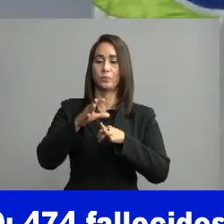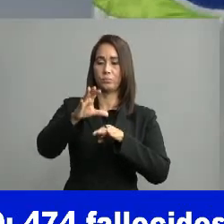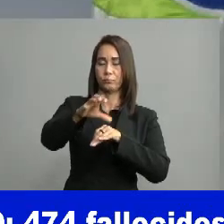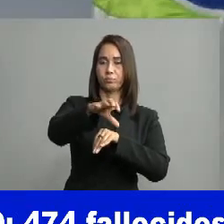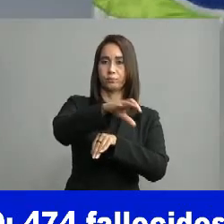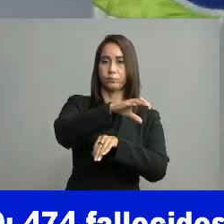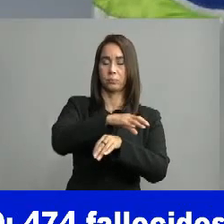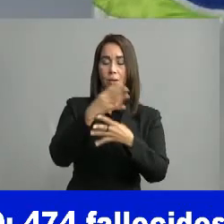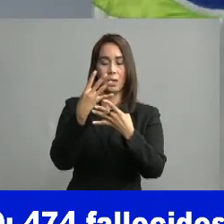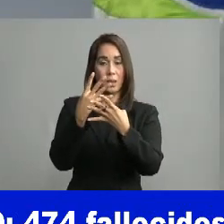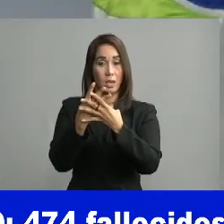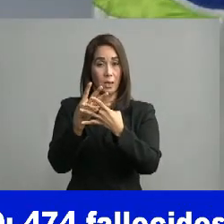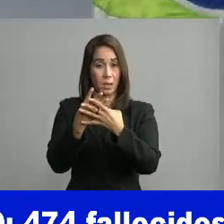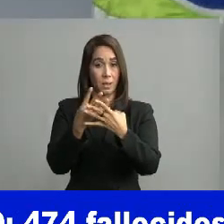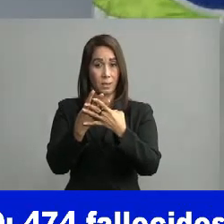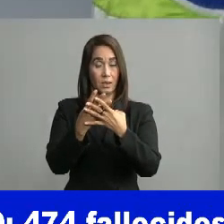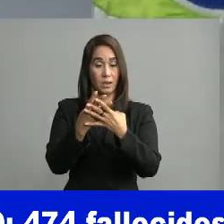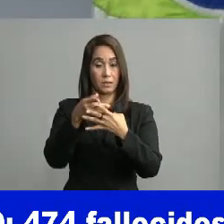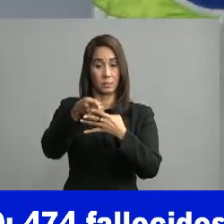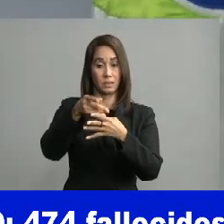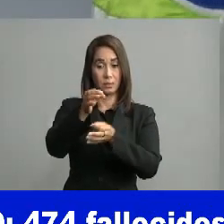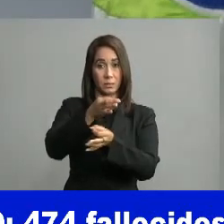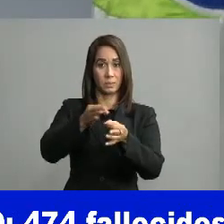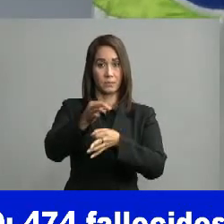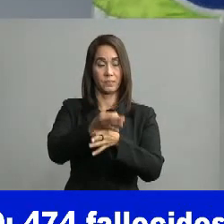en la cárcel local,